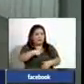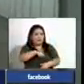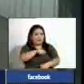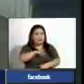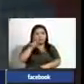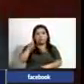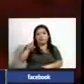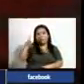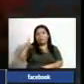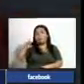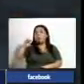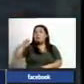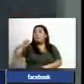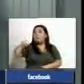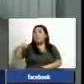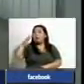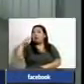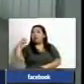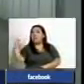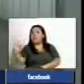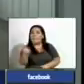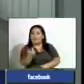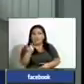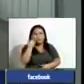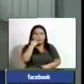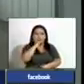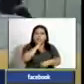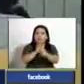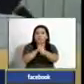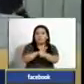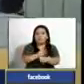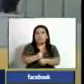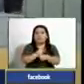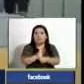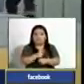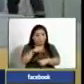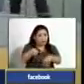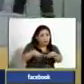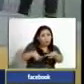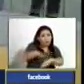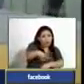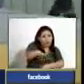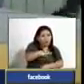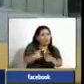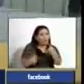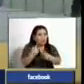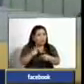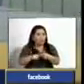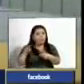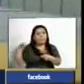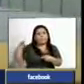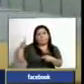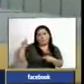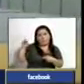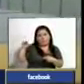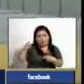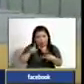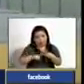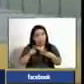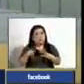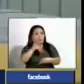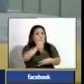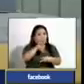de 110.200 casos confirmados de COVID-19. Las regiones más golpeadas siguen siendo la de Madrid, con algo más